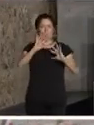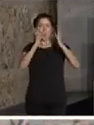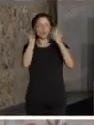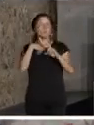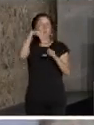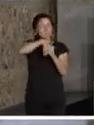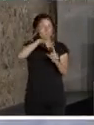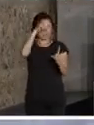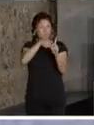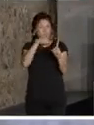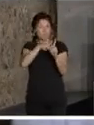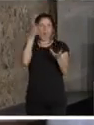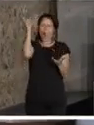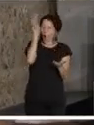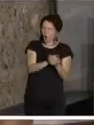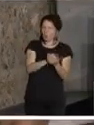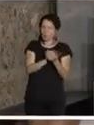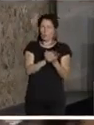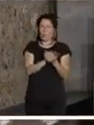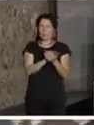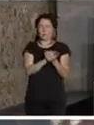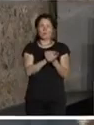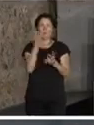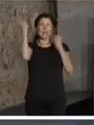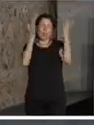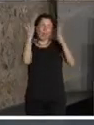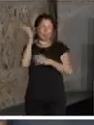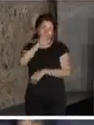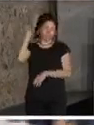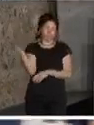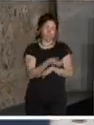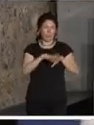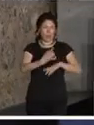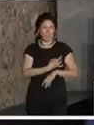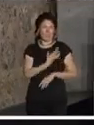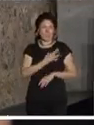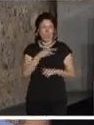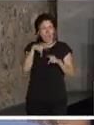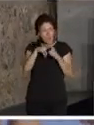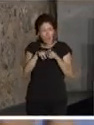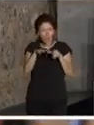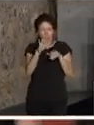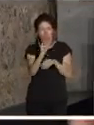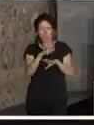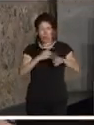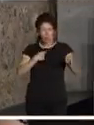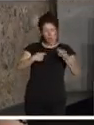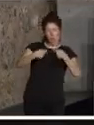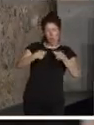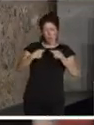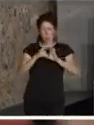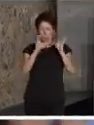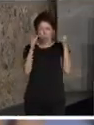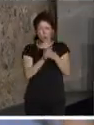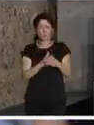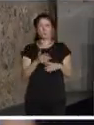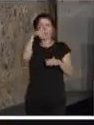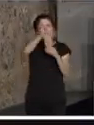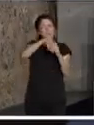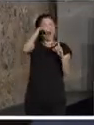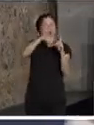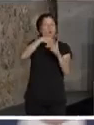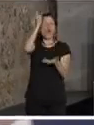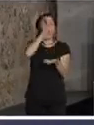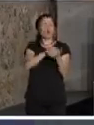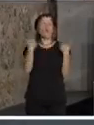el voto Útil es el que ha vuelto a traer la Ultra actividad para que los sindicatos tengan herramientas de negociación colectiva el voto